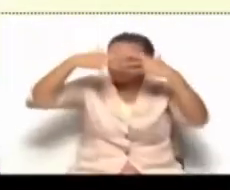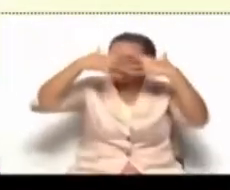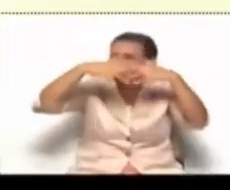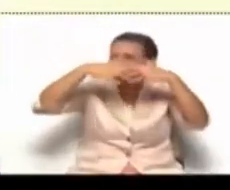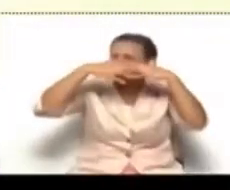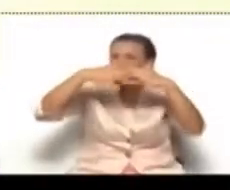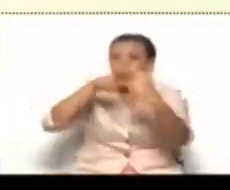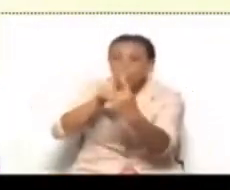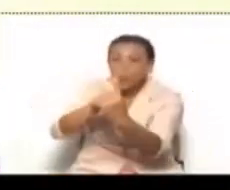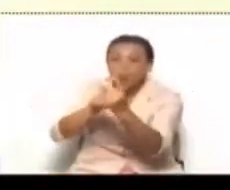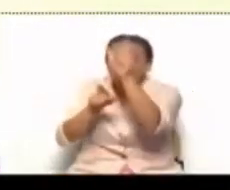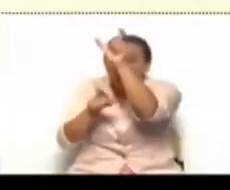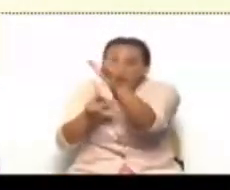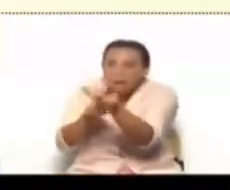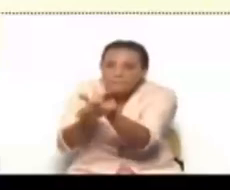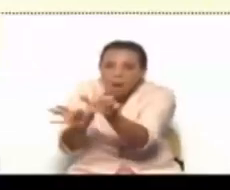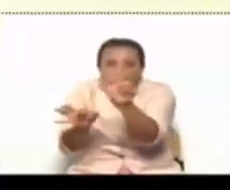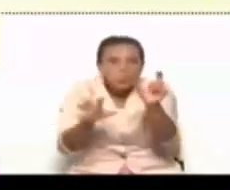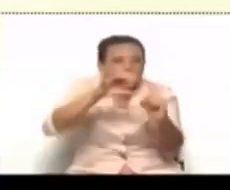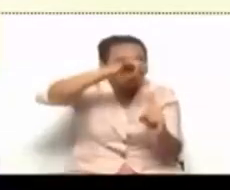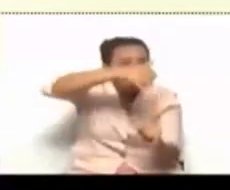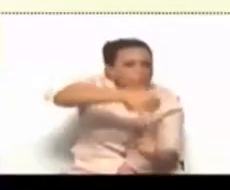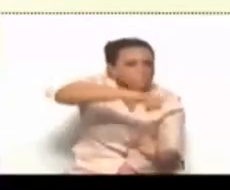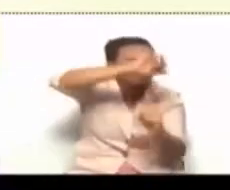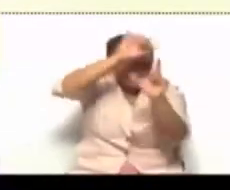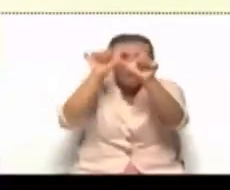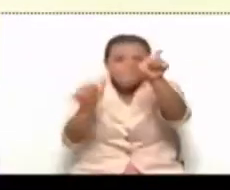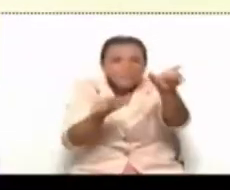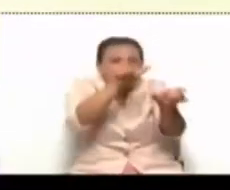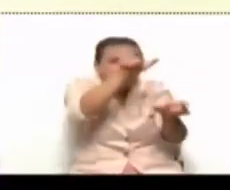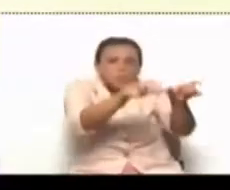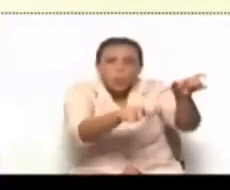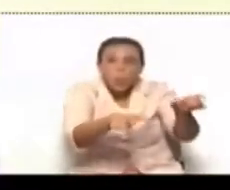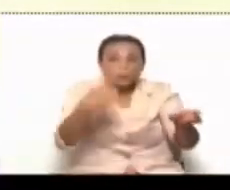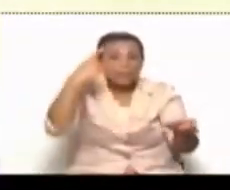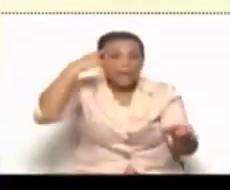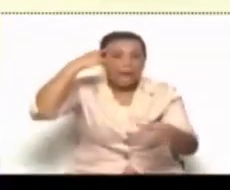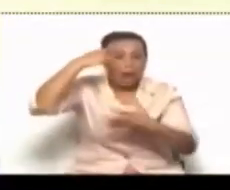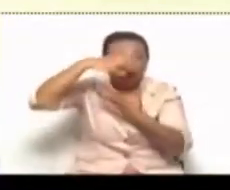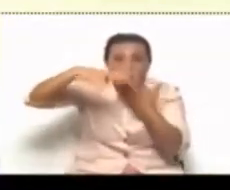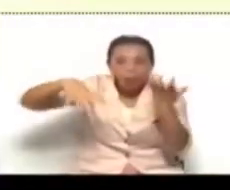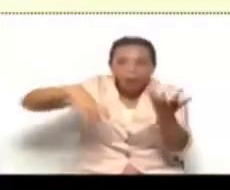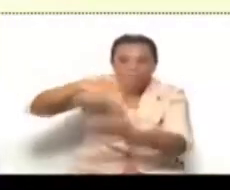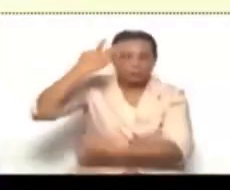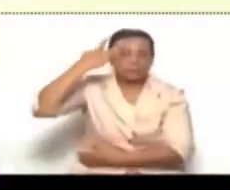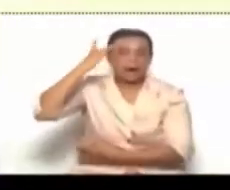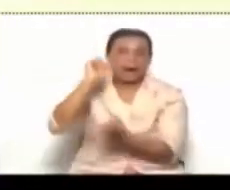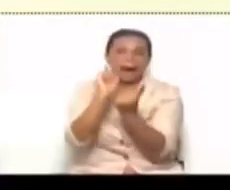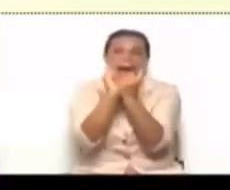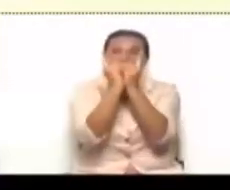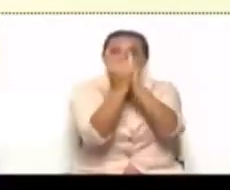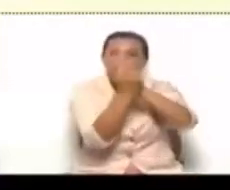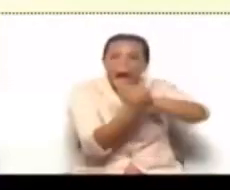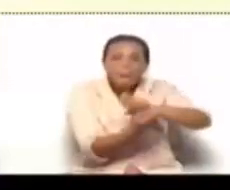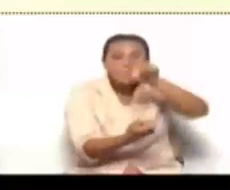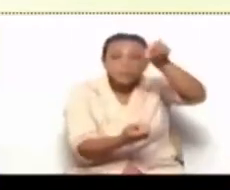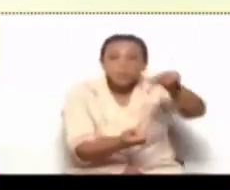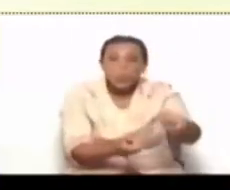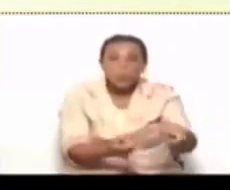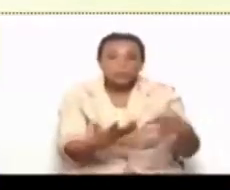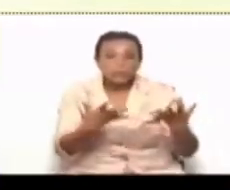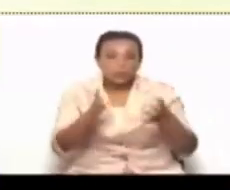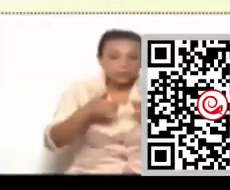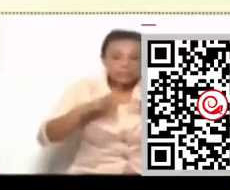y luego recurrir a esas personas que son intervenidas mentalmente para que